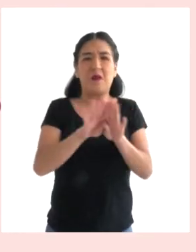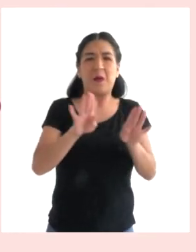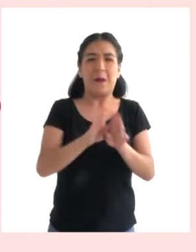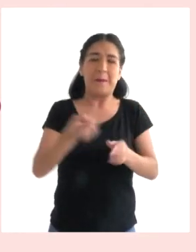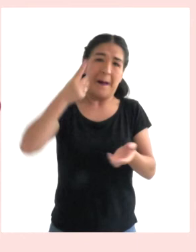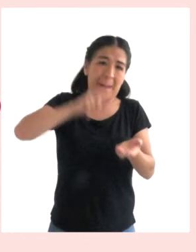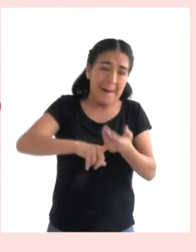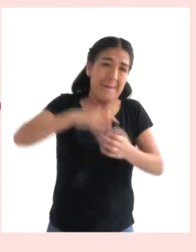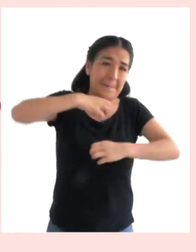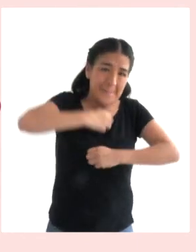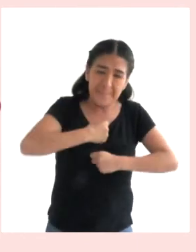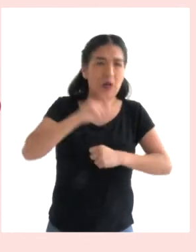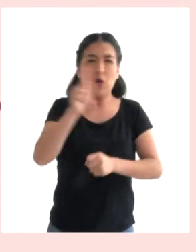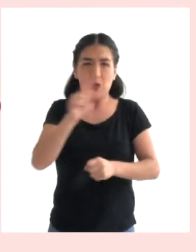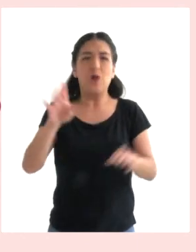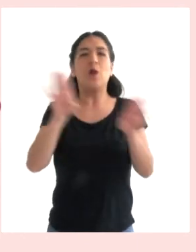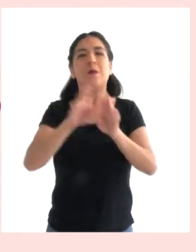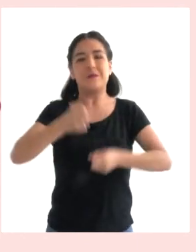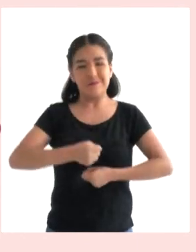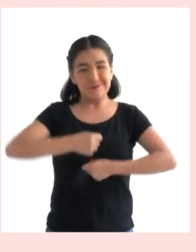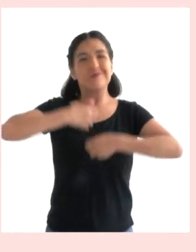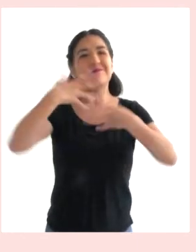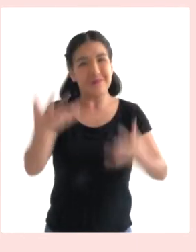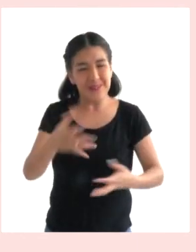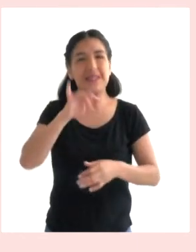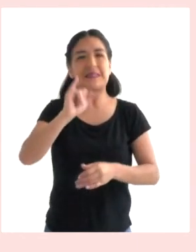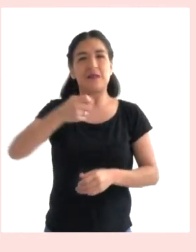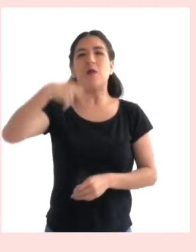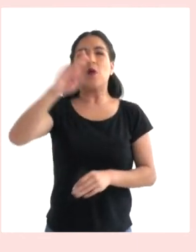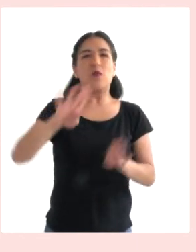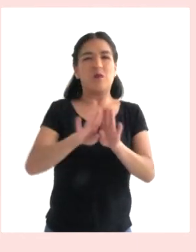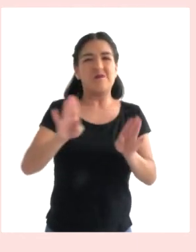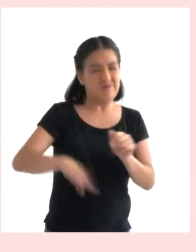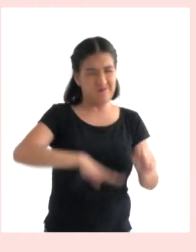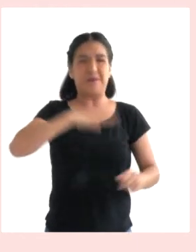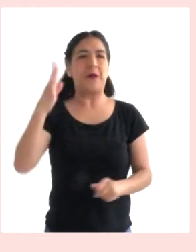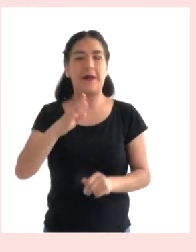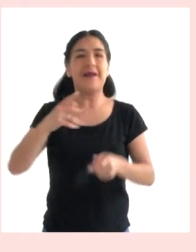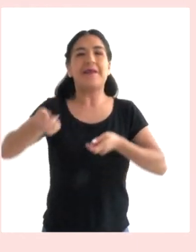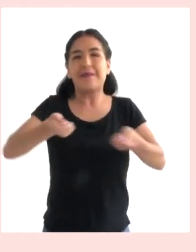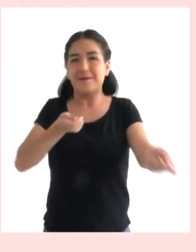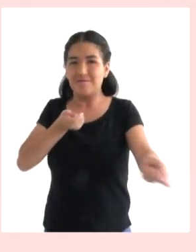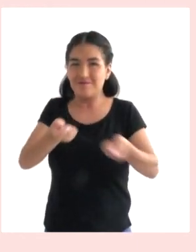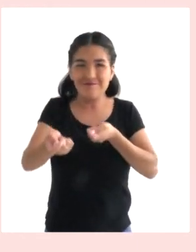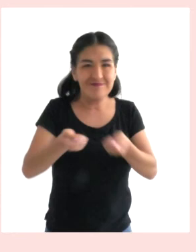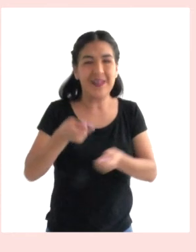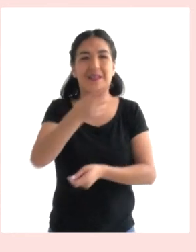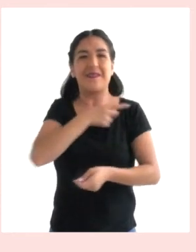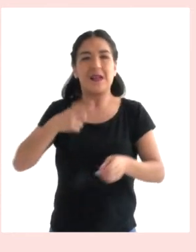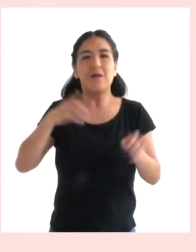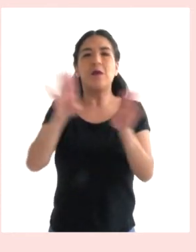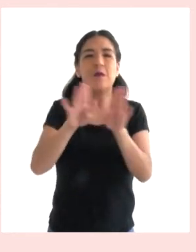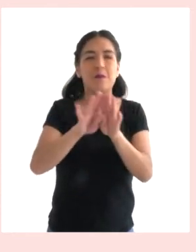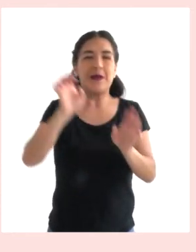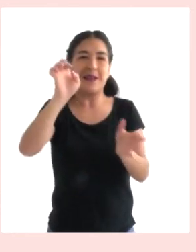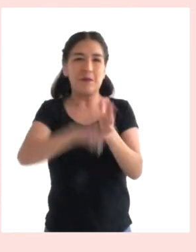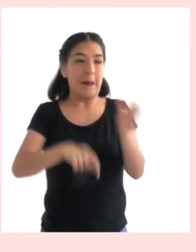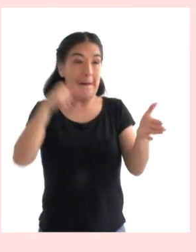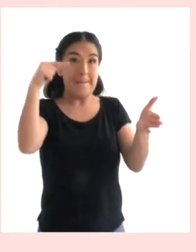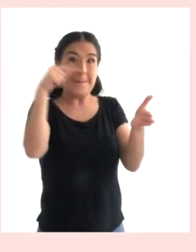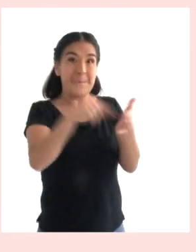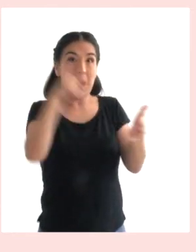bien, darles un espacio en nosotros sin reaccionar. Cuando nos enfrentamos ante estímulos que tocan un botón emocional